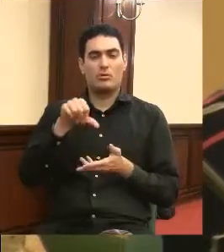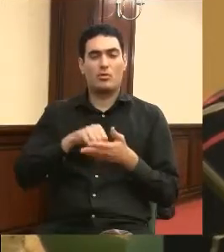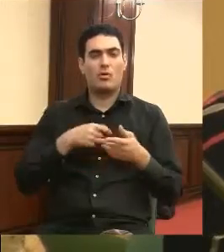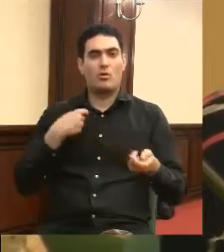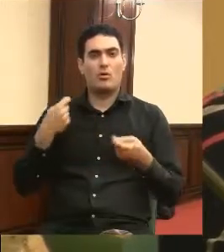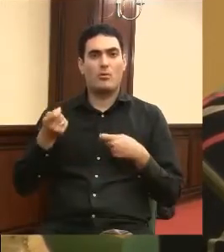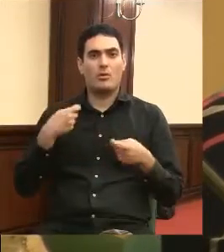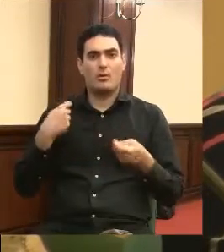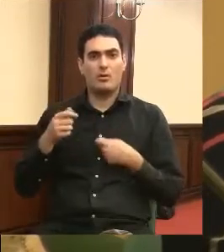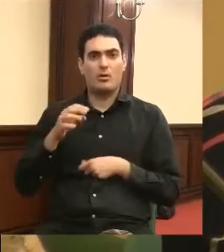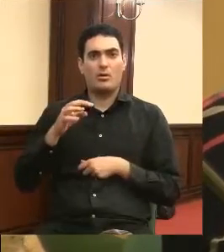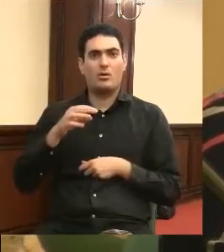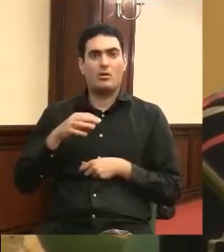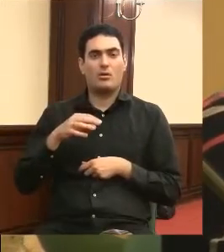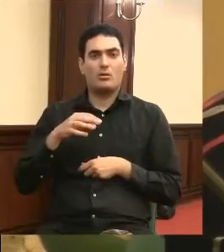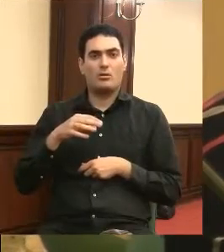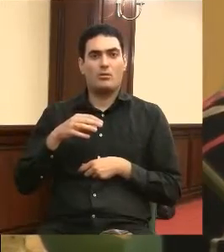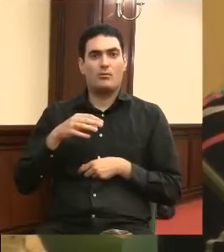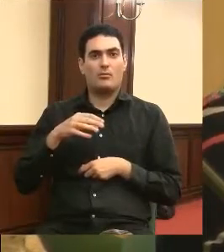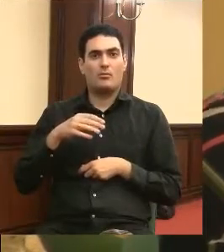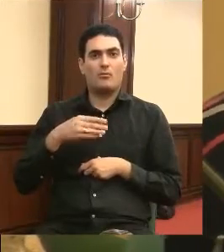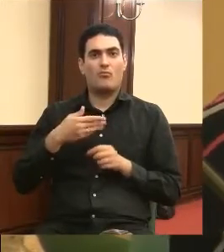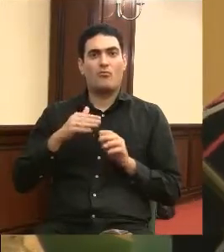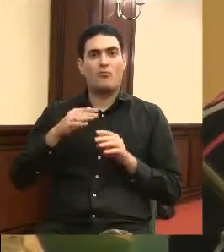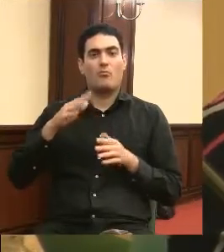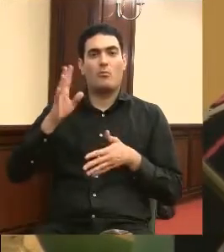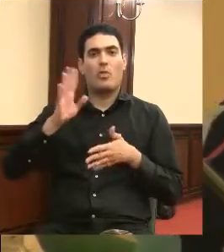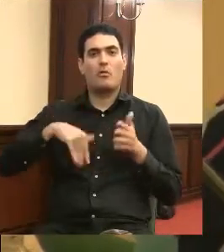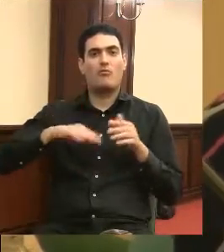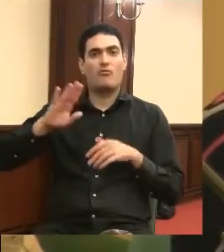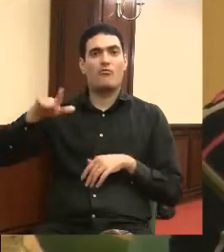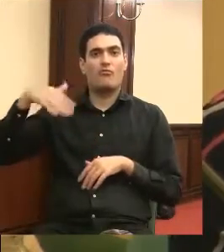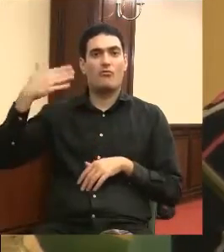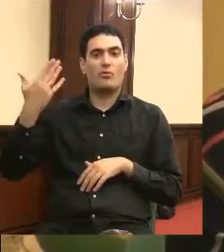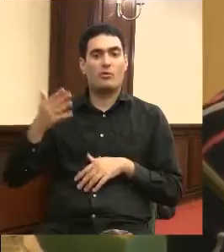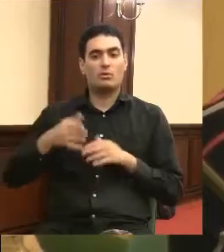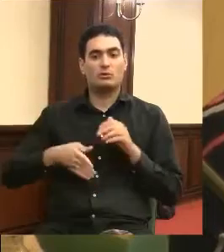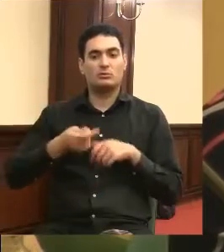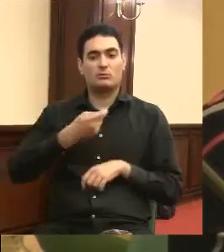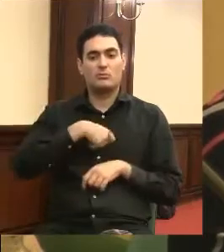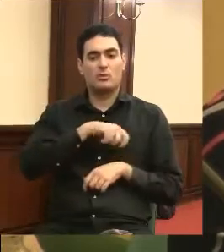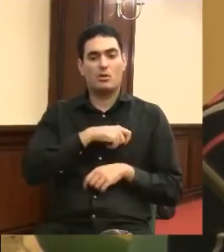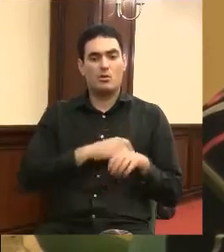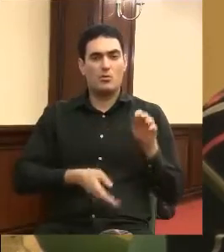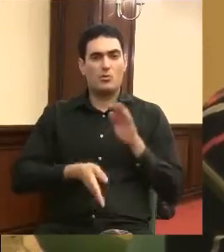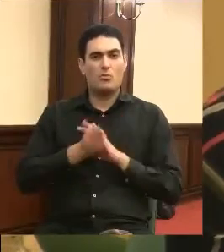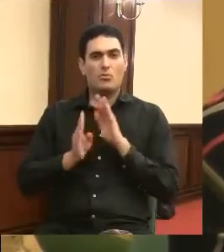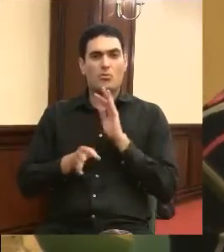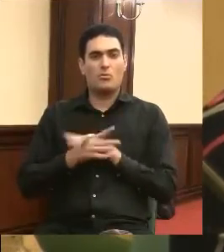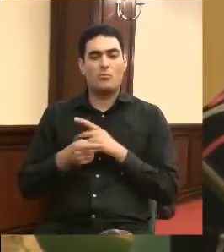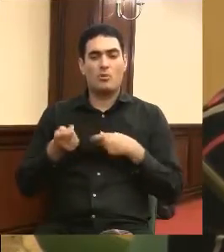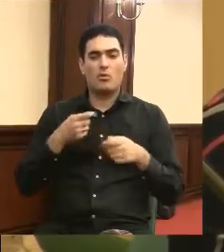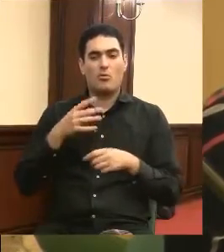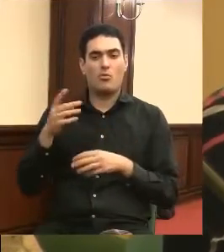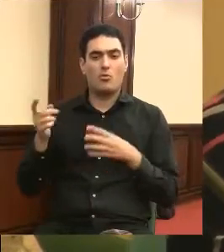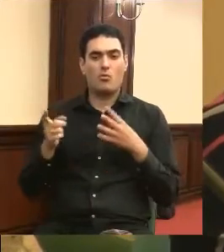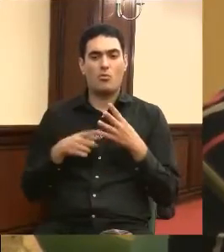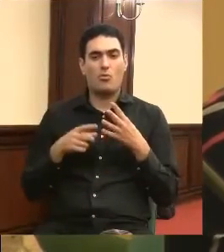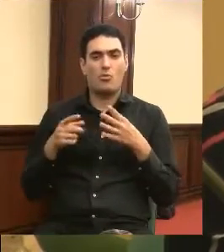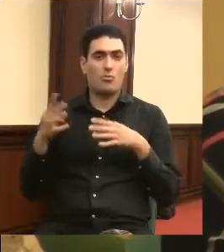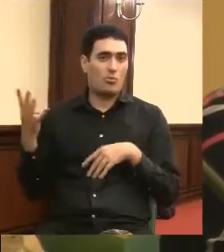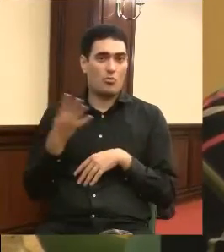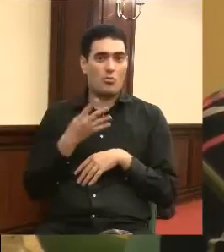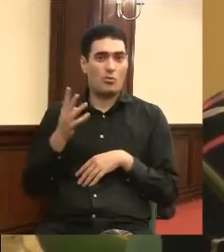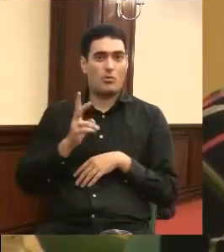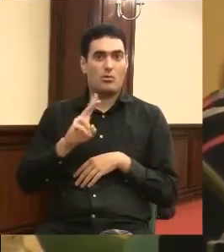3.500 socios y el situado en el centro comercial Parc Vallès de Terrassa, a las afueras de Barcelona, España sigue siendo, pese a